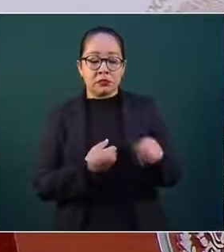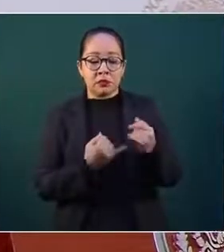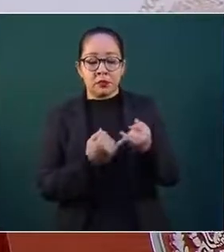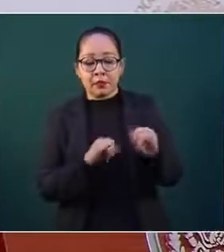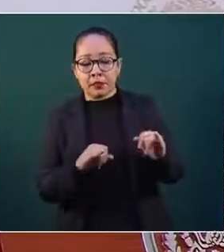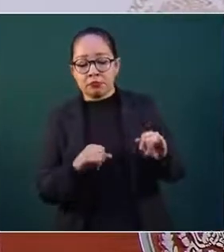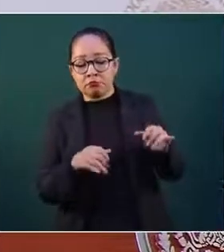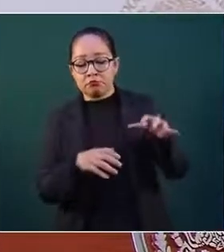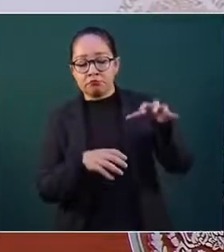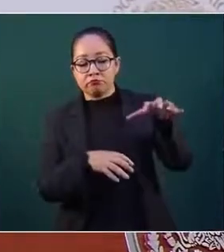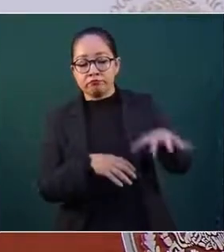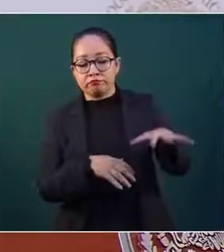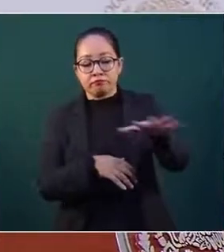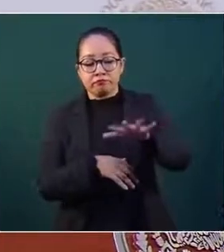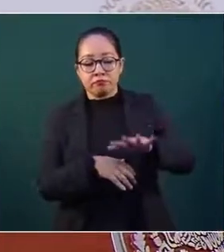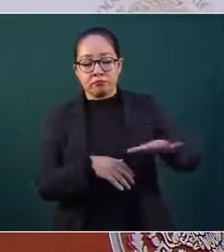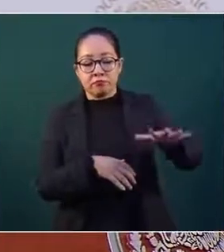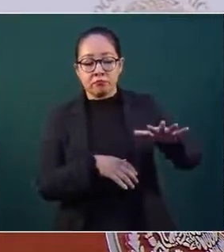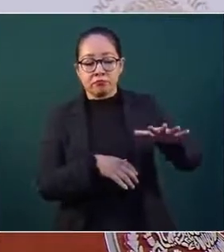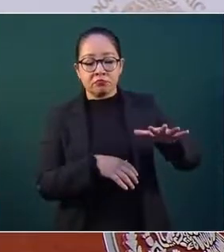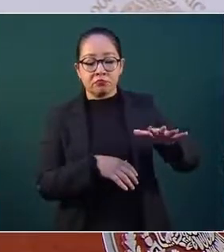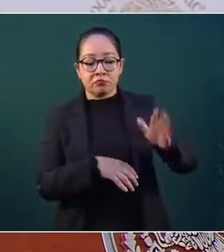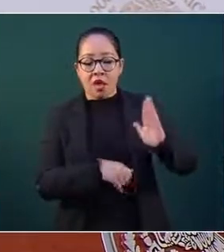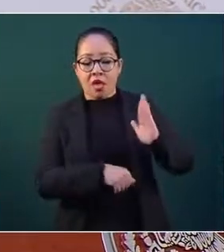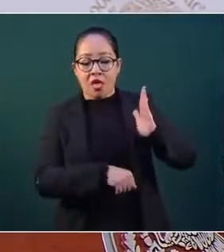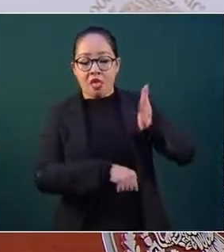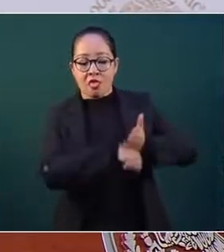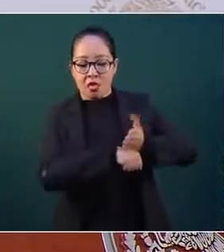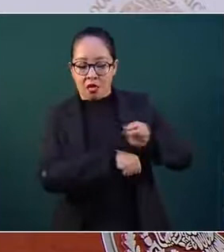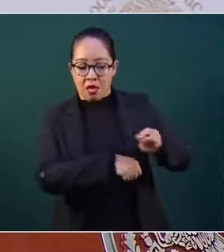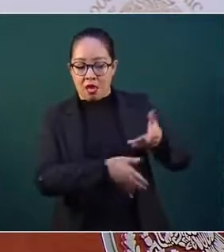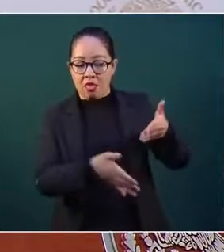independiente con un bloqueo.